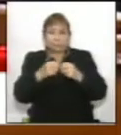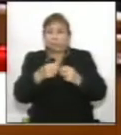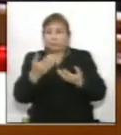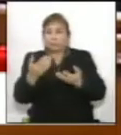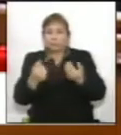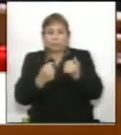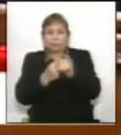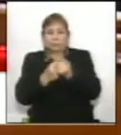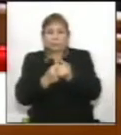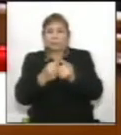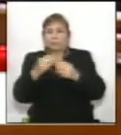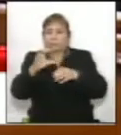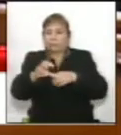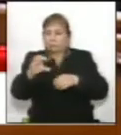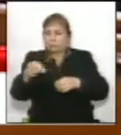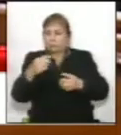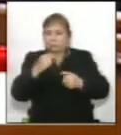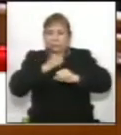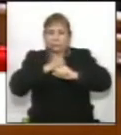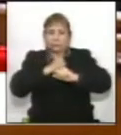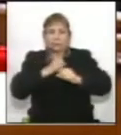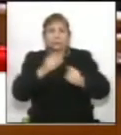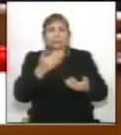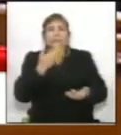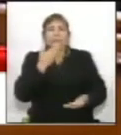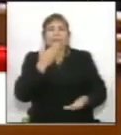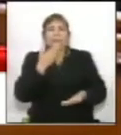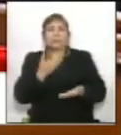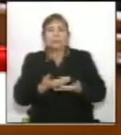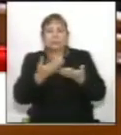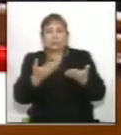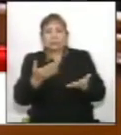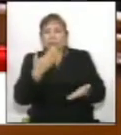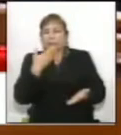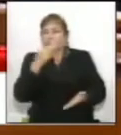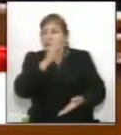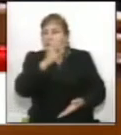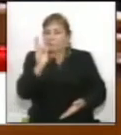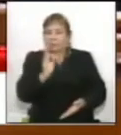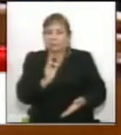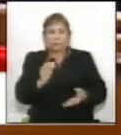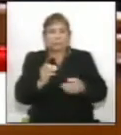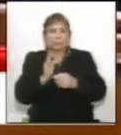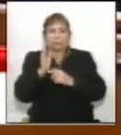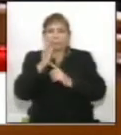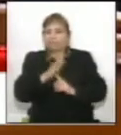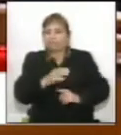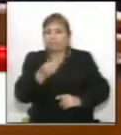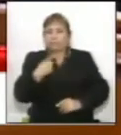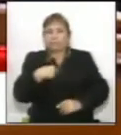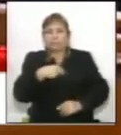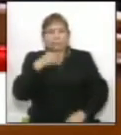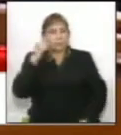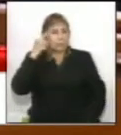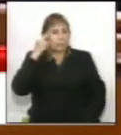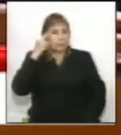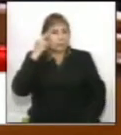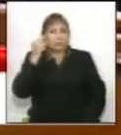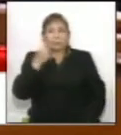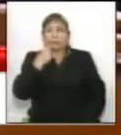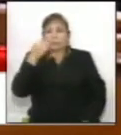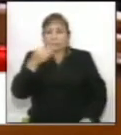el aval del pueblo a quien defiende y a quien se debe, y es a quien nunca defraudaremos, porque nuestra razón de ser y